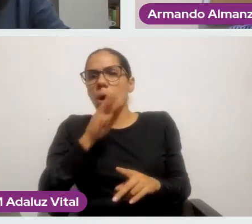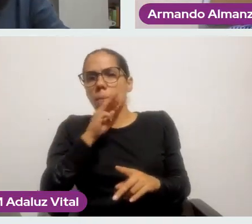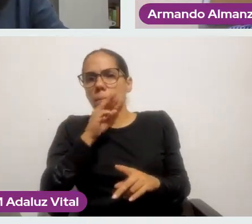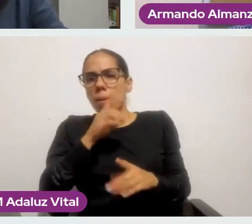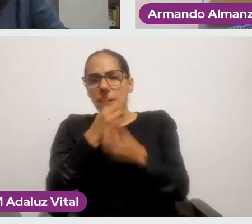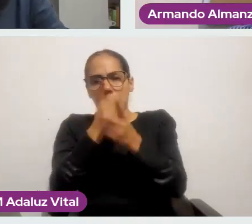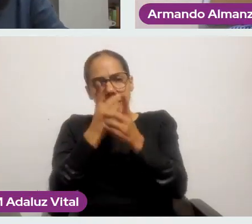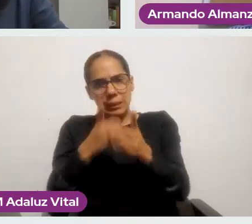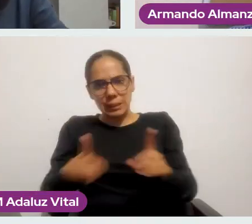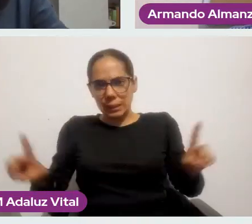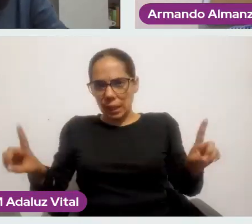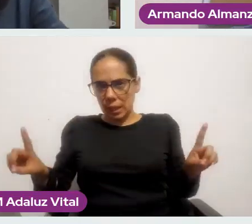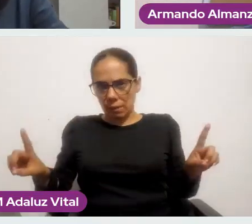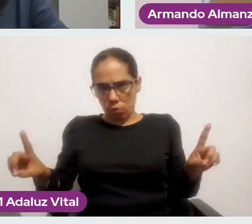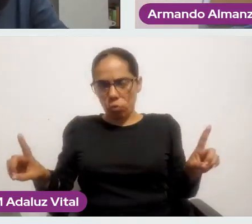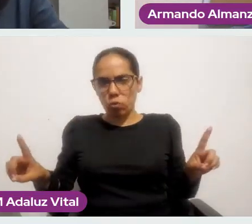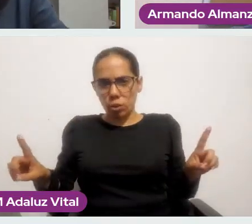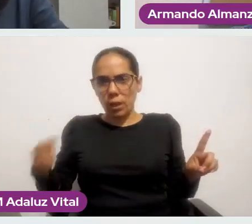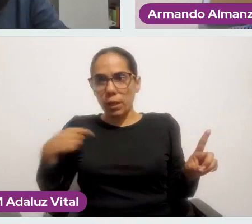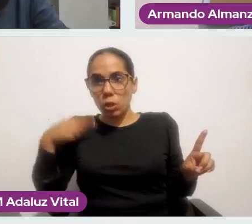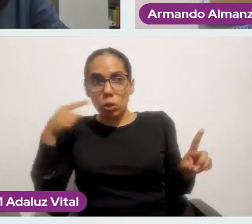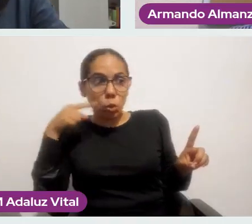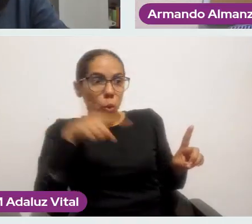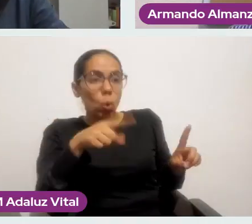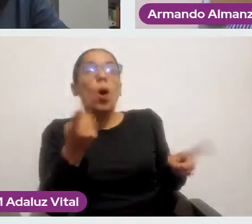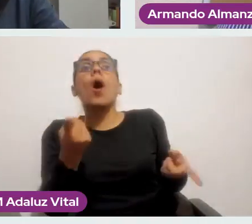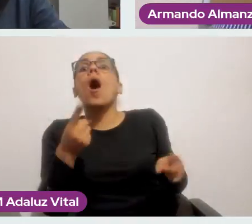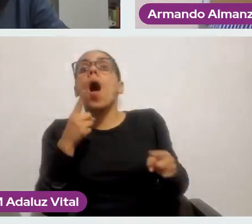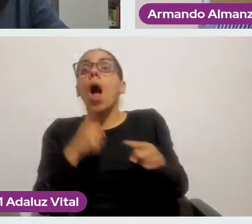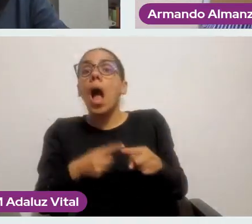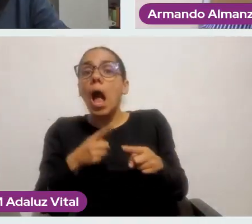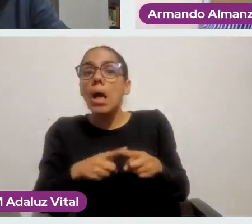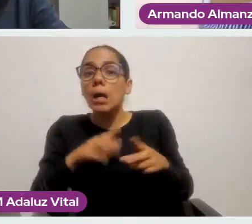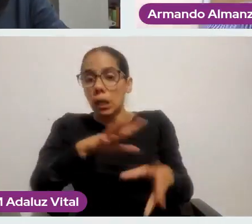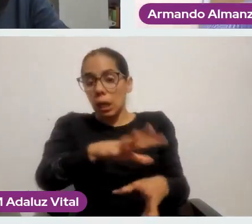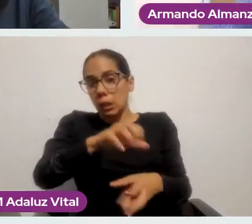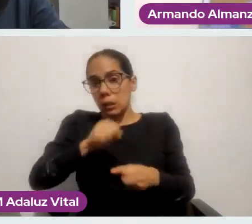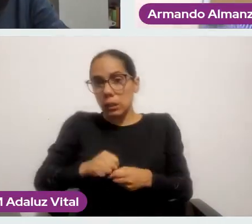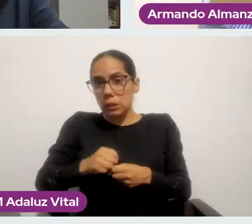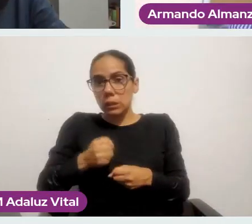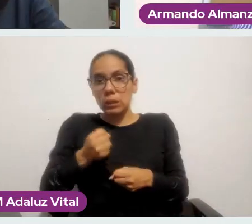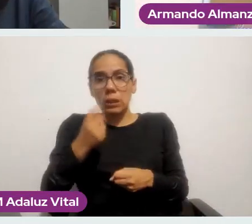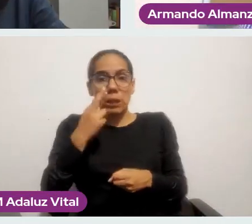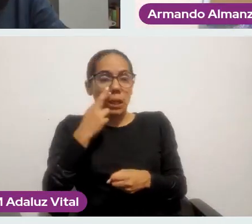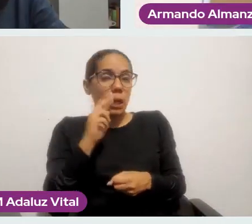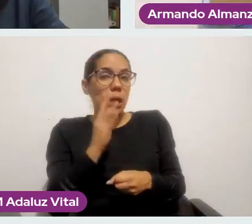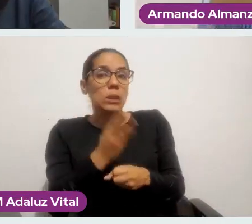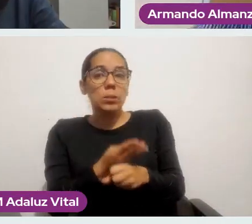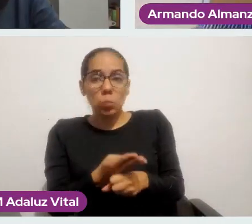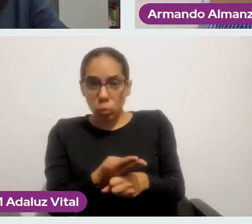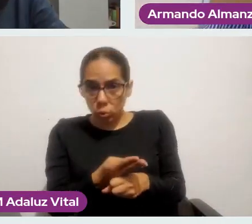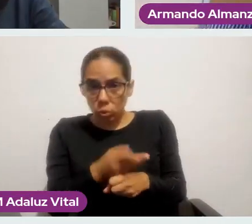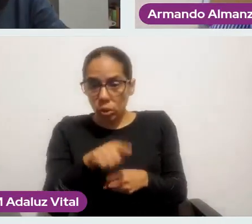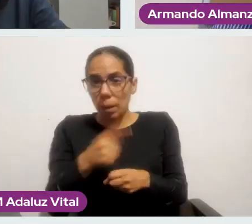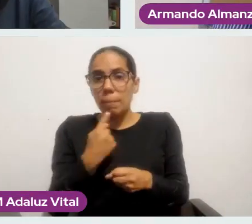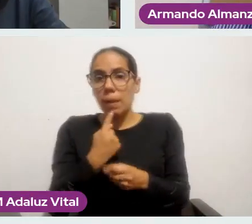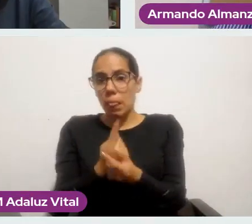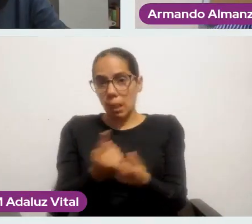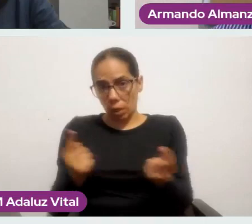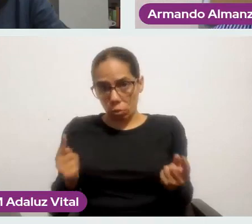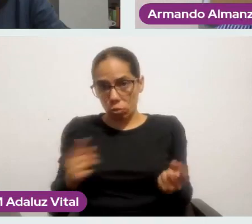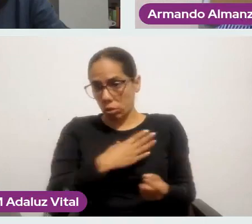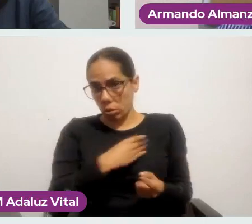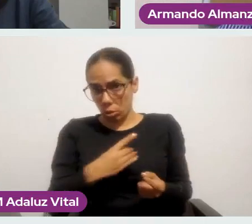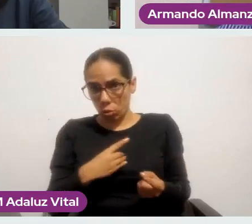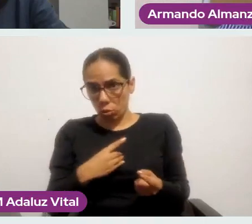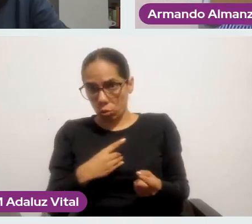con una juez y me decía, a ver, perito, usted dígame si el menor, porque era